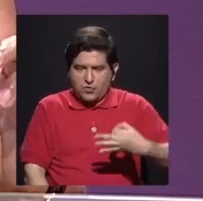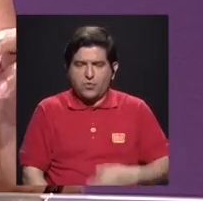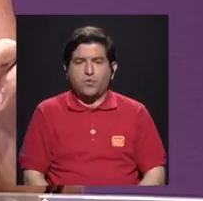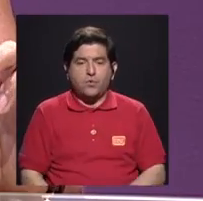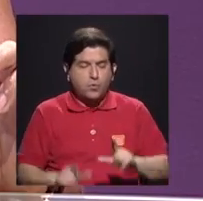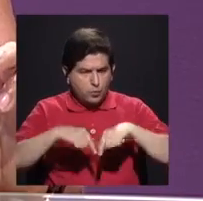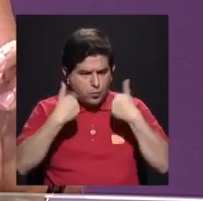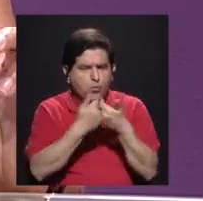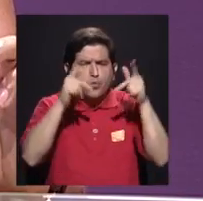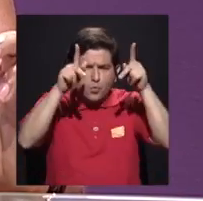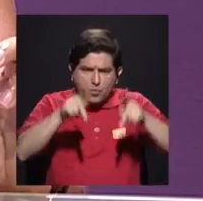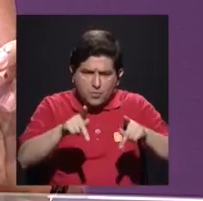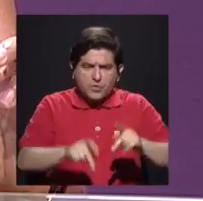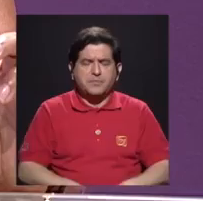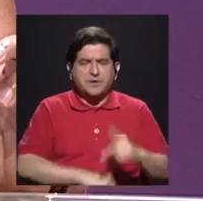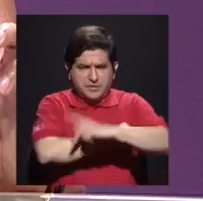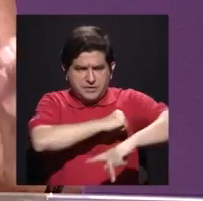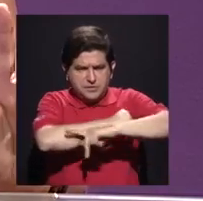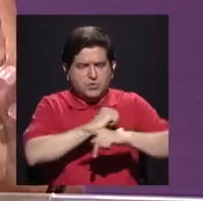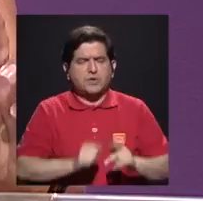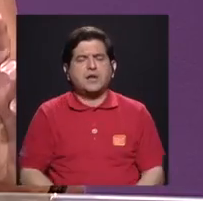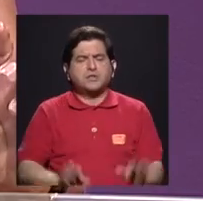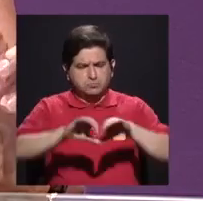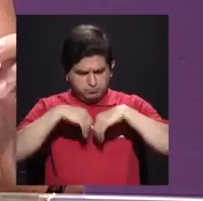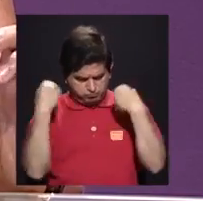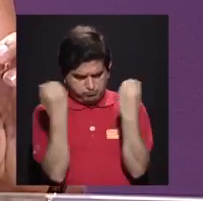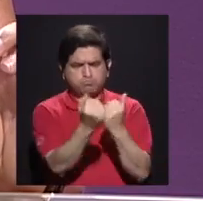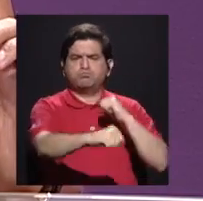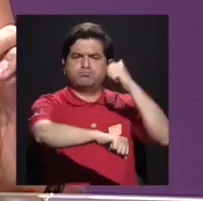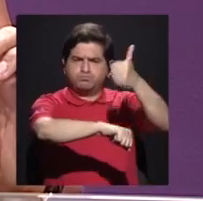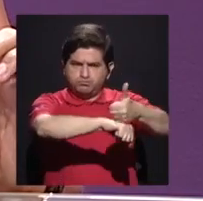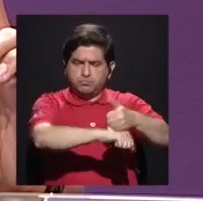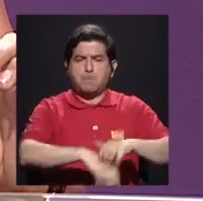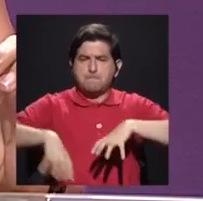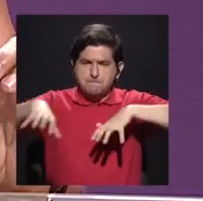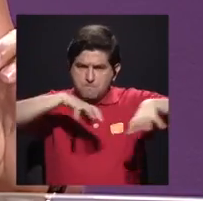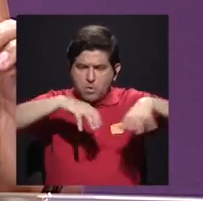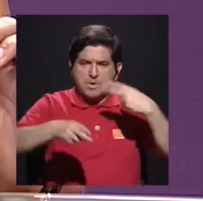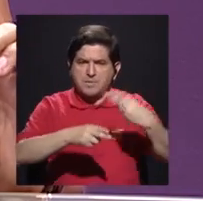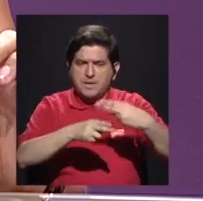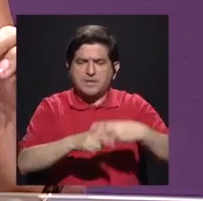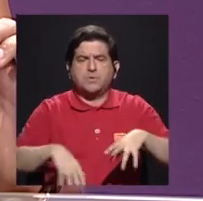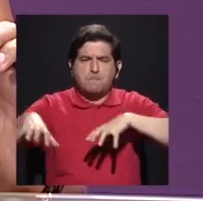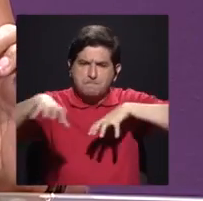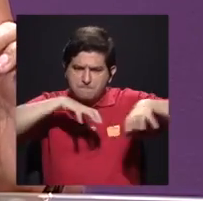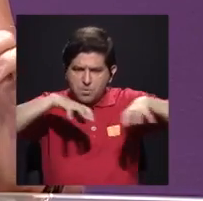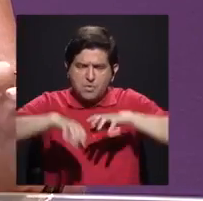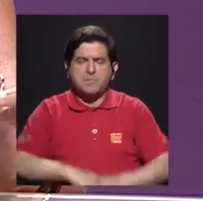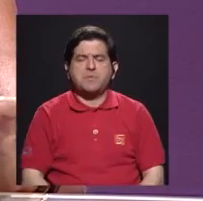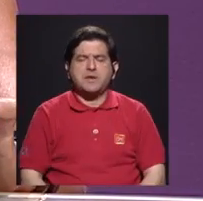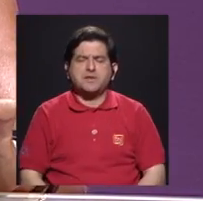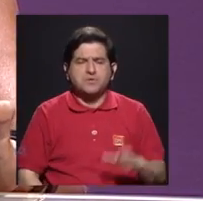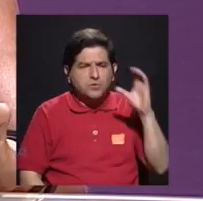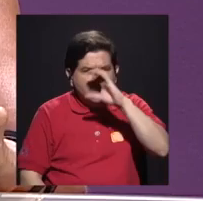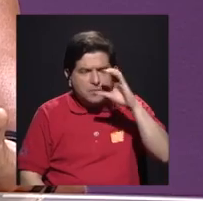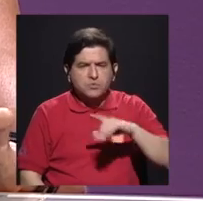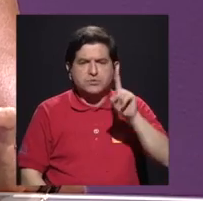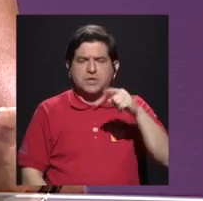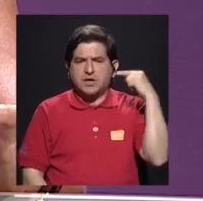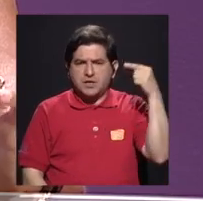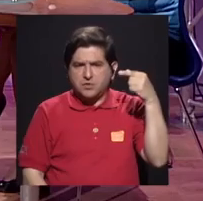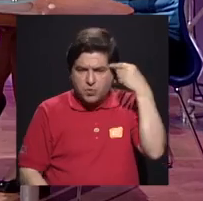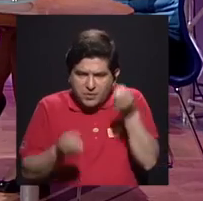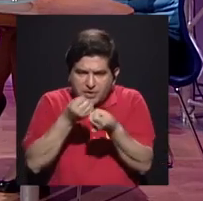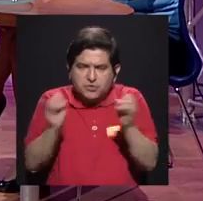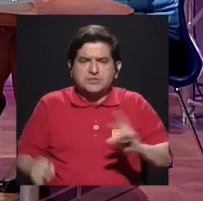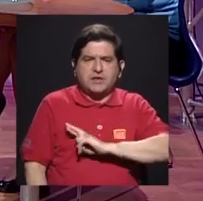de personas en este país se han organizado en un movimiento llamado movimiento por un estado laico y